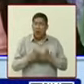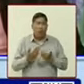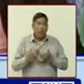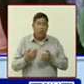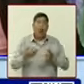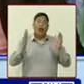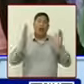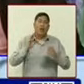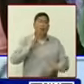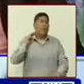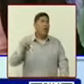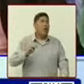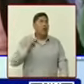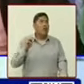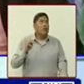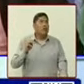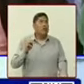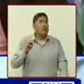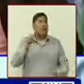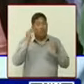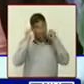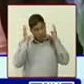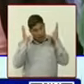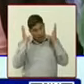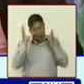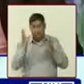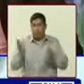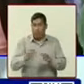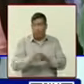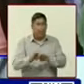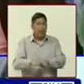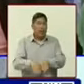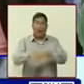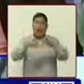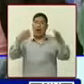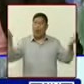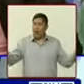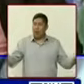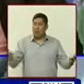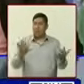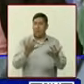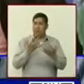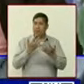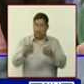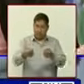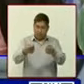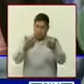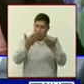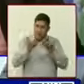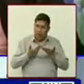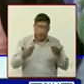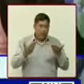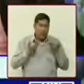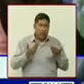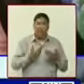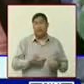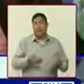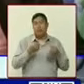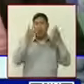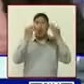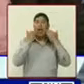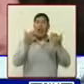nosotros tenemos el día martes para poder ya aperturar las oficinas, que sería la recepción de sobres, ¿no? Muchísimas gracias. La palabra